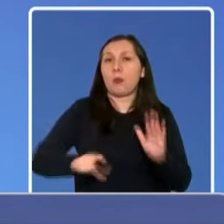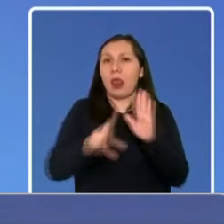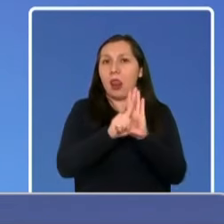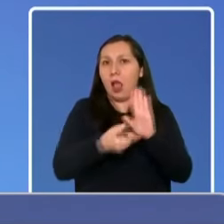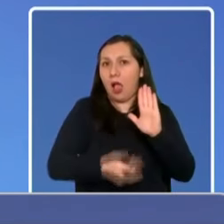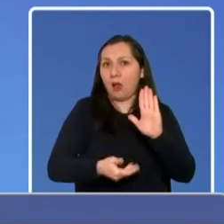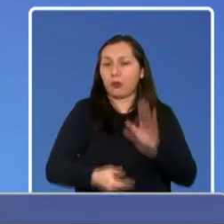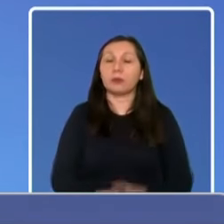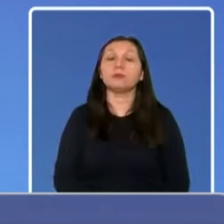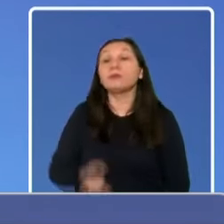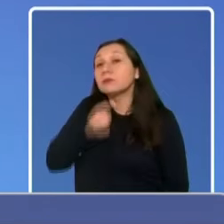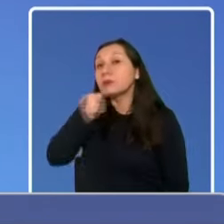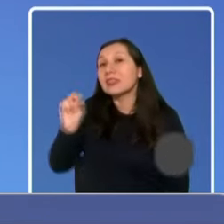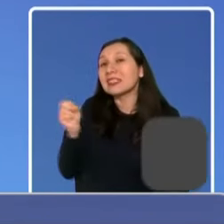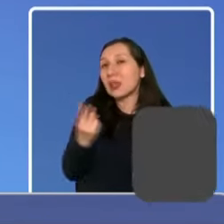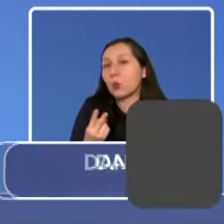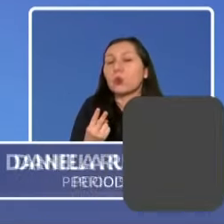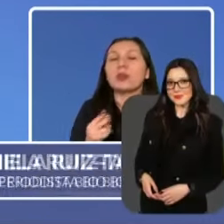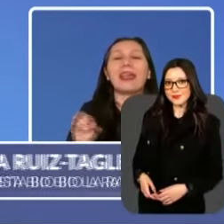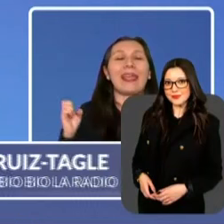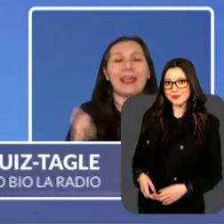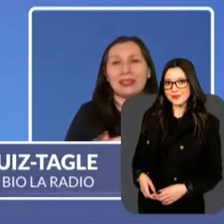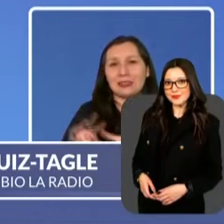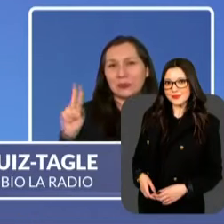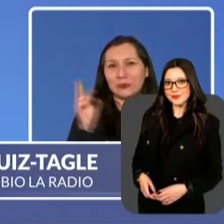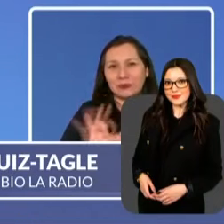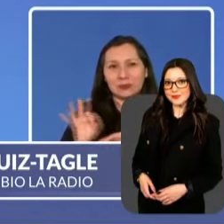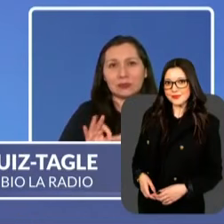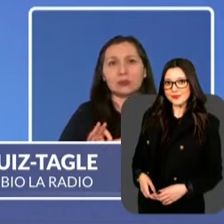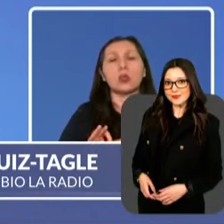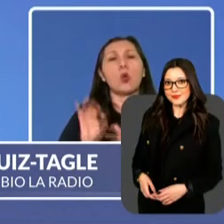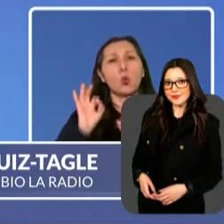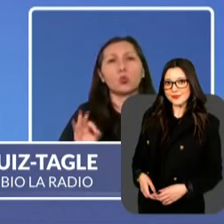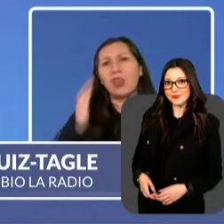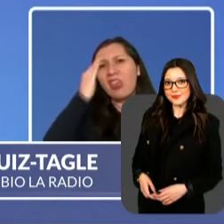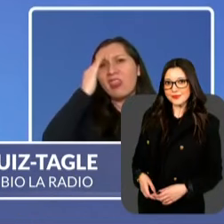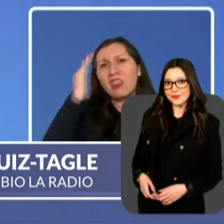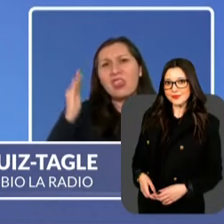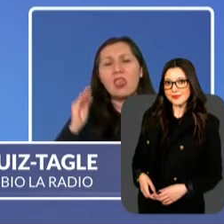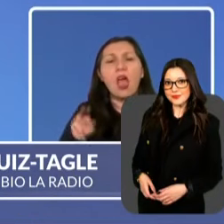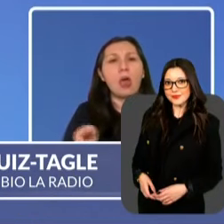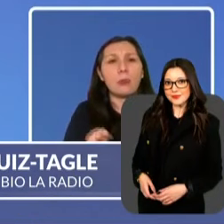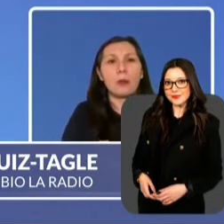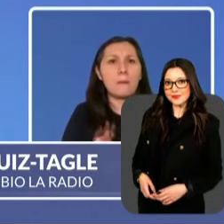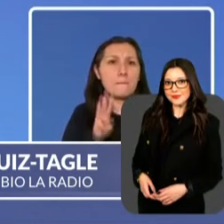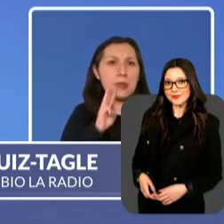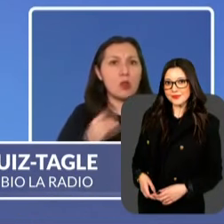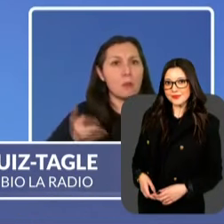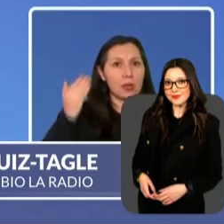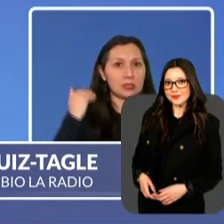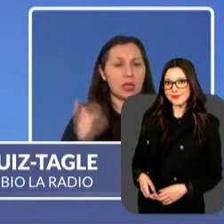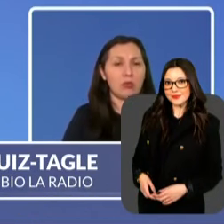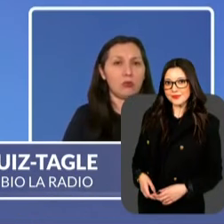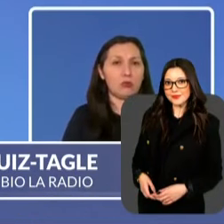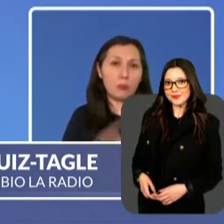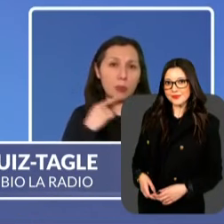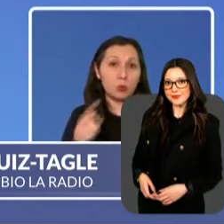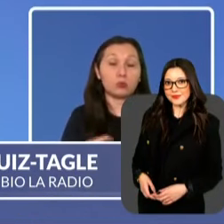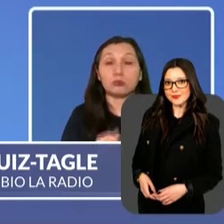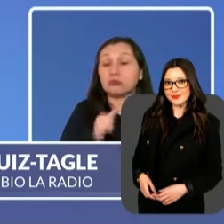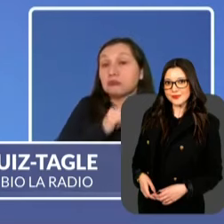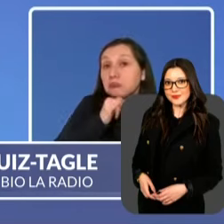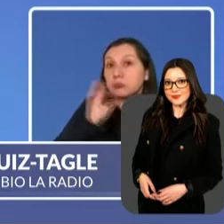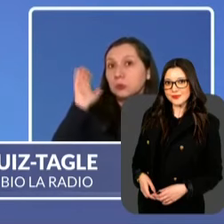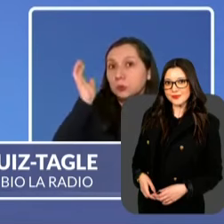vigente. Ahí están las palabras de la vocera de gobierno, Camila Vallejo, quien entrega, ¿no es cierto?, esta declaración a los medios de comunicación,